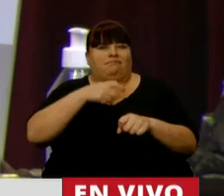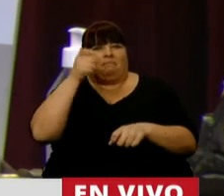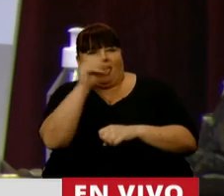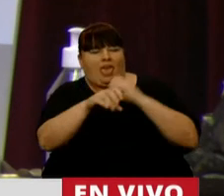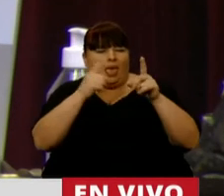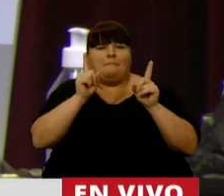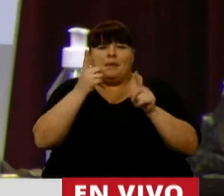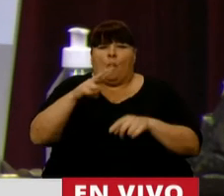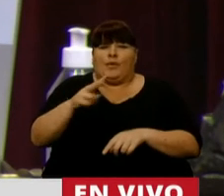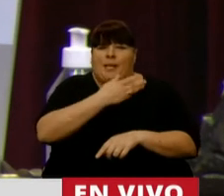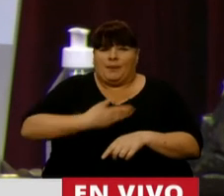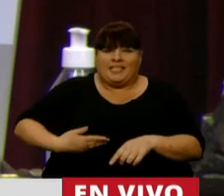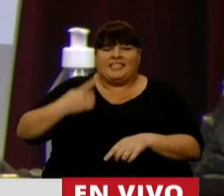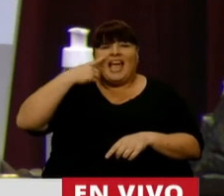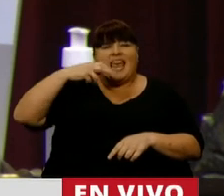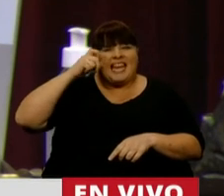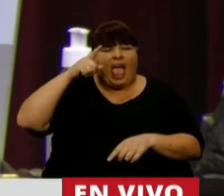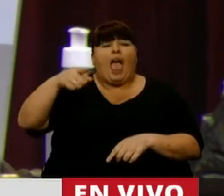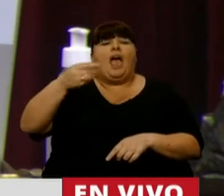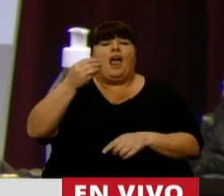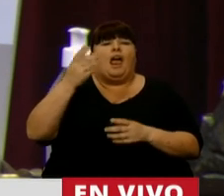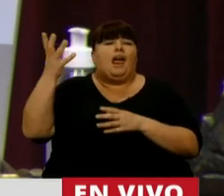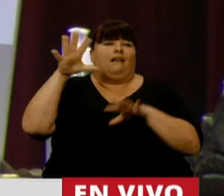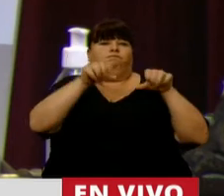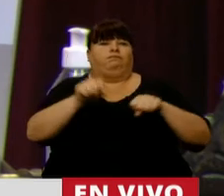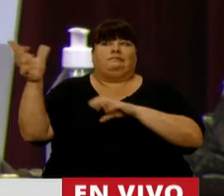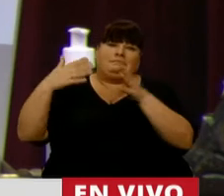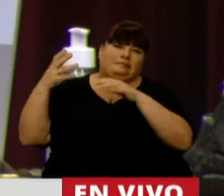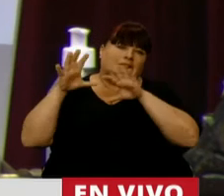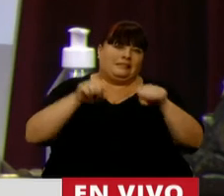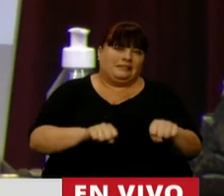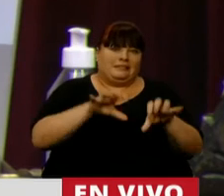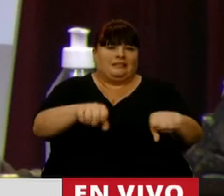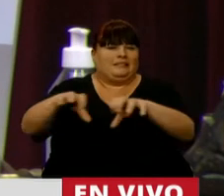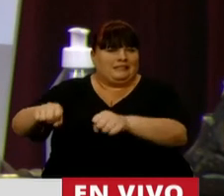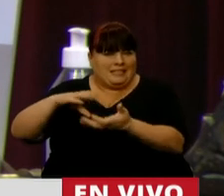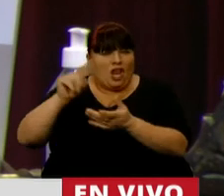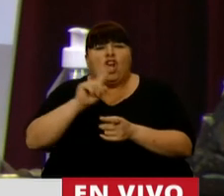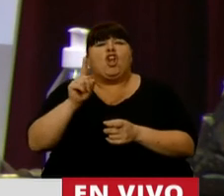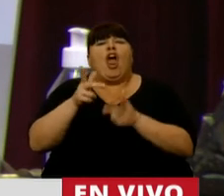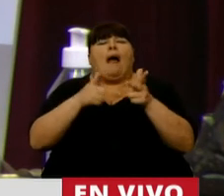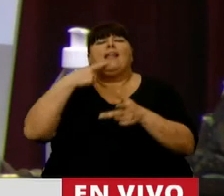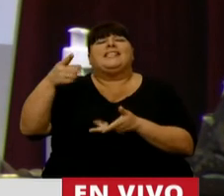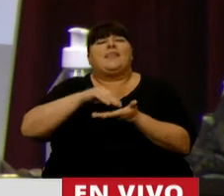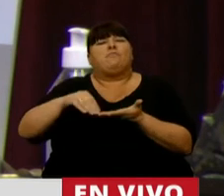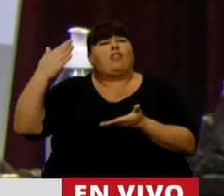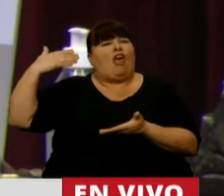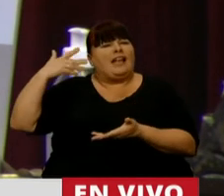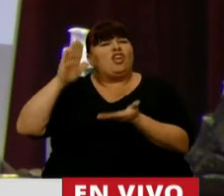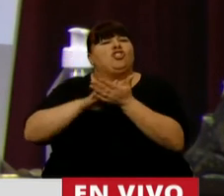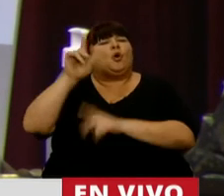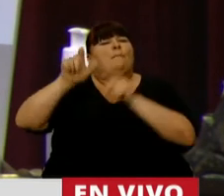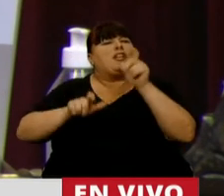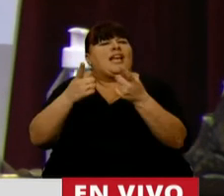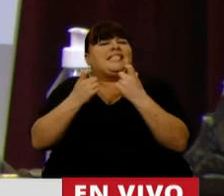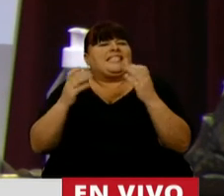El propio vicepresidente del INAI llevando usurpadores, digamos, de un lugar al otro. Y no estoy hablando de lo que hablaba un diputado propinante de gente